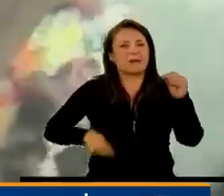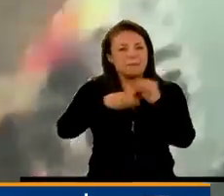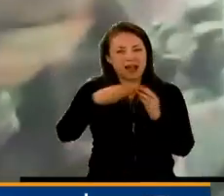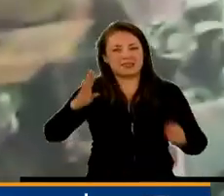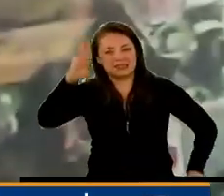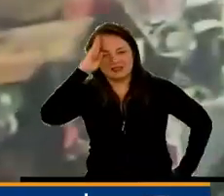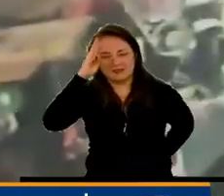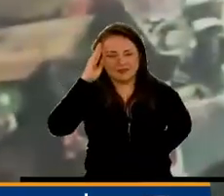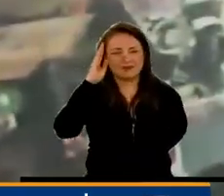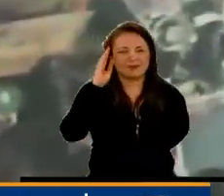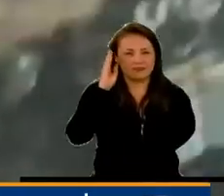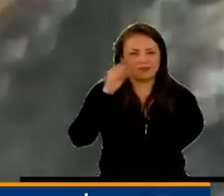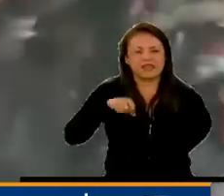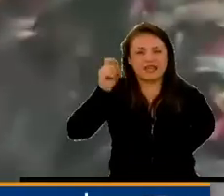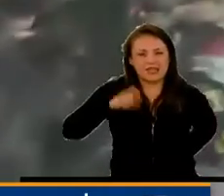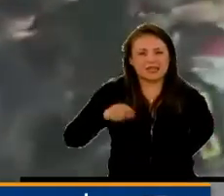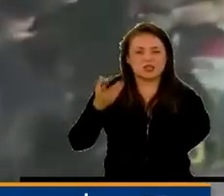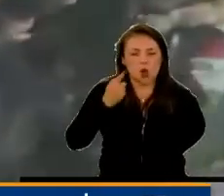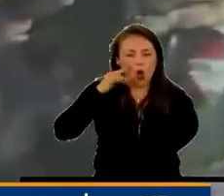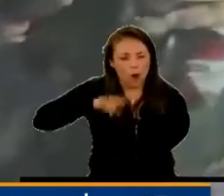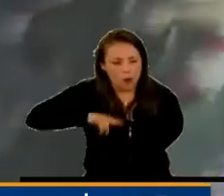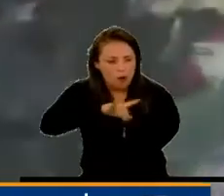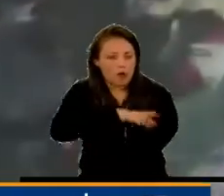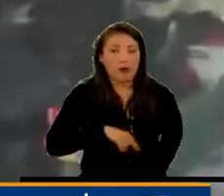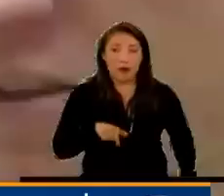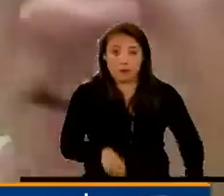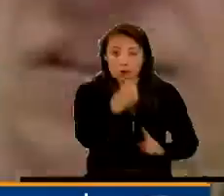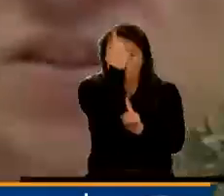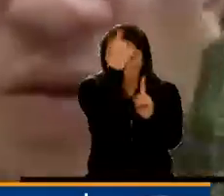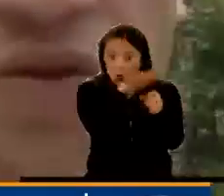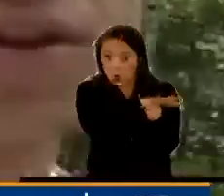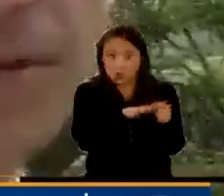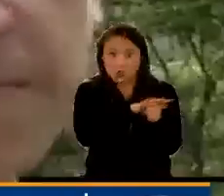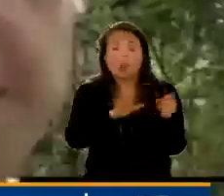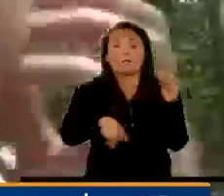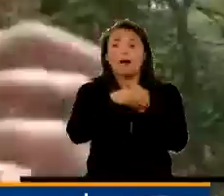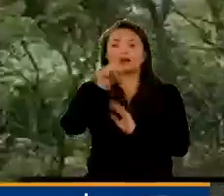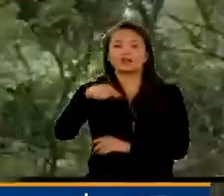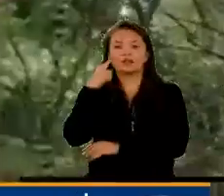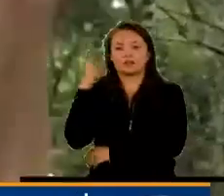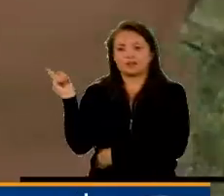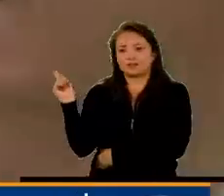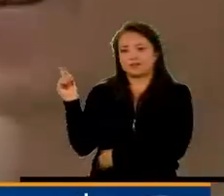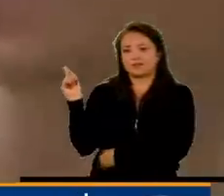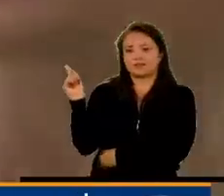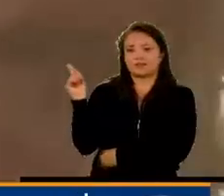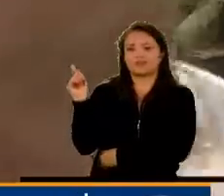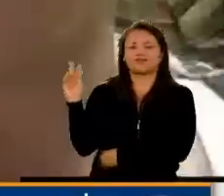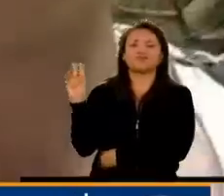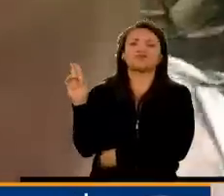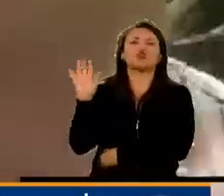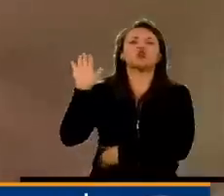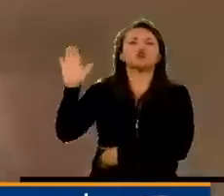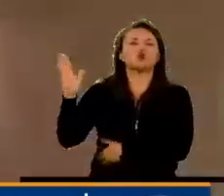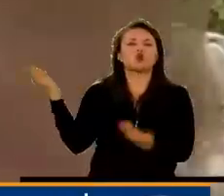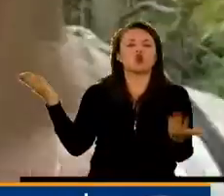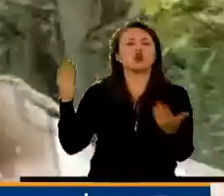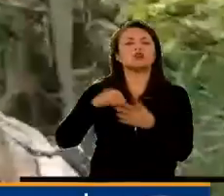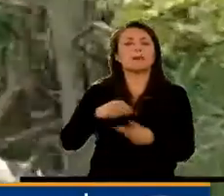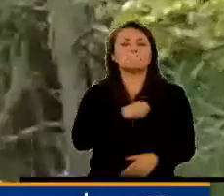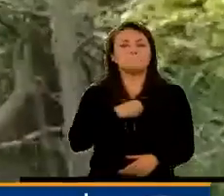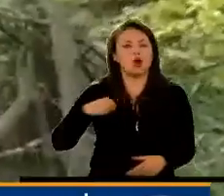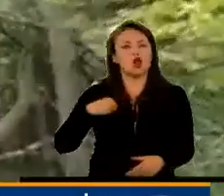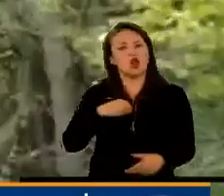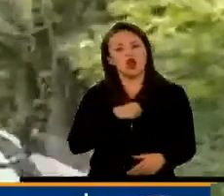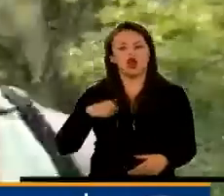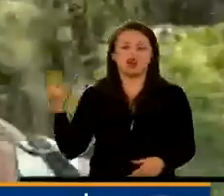para hacer su labor de vigilancia. Pero no es el único caso. Este es el momento cuando una pareja de ciudadanos polacos van contentos